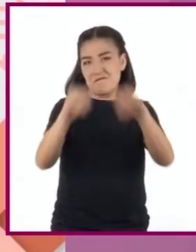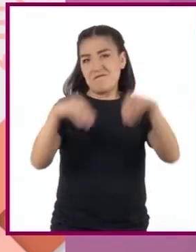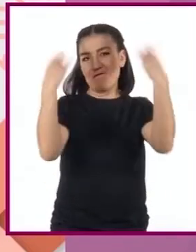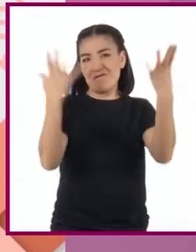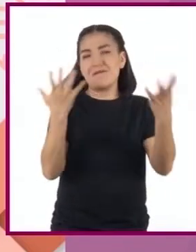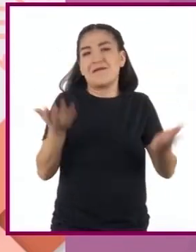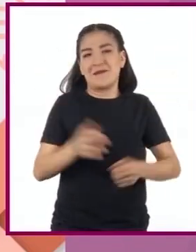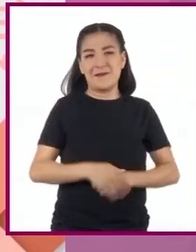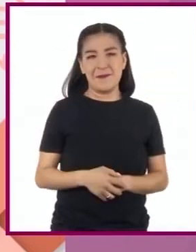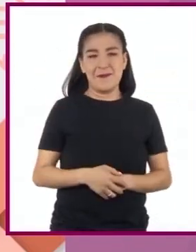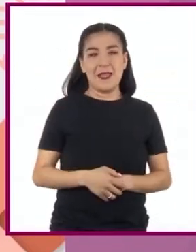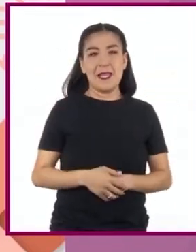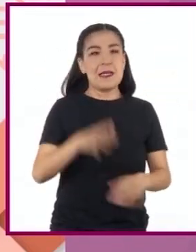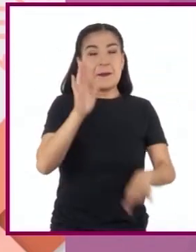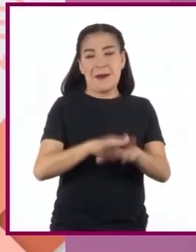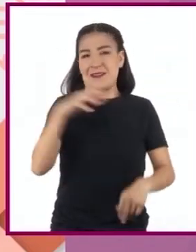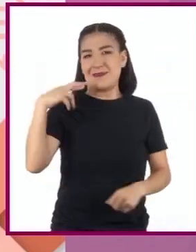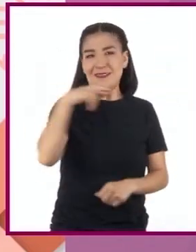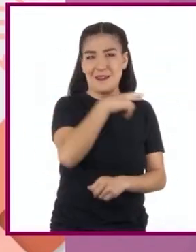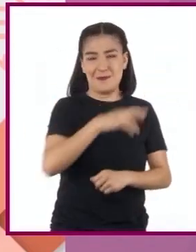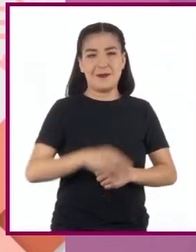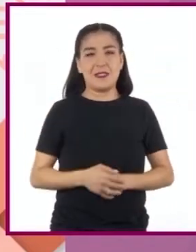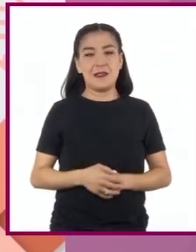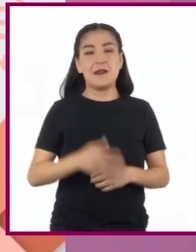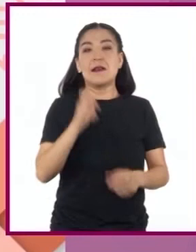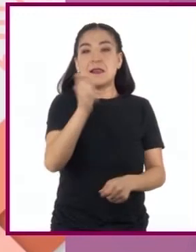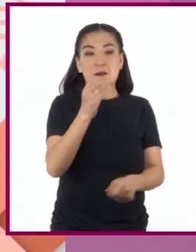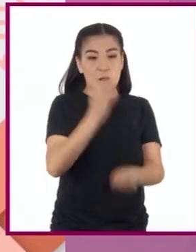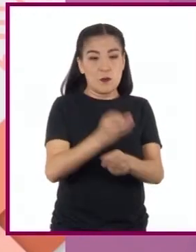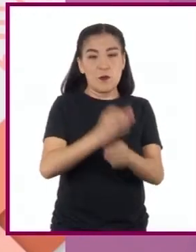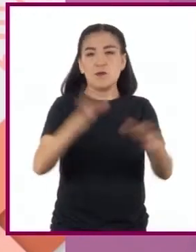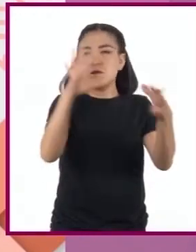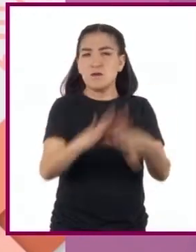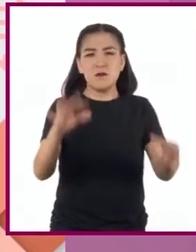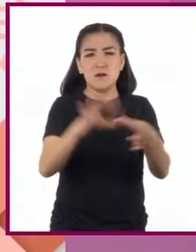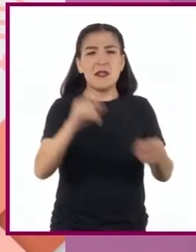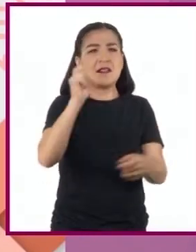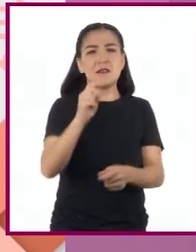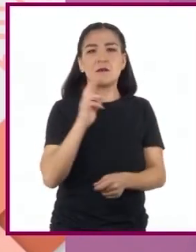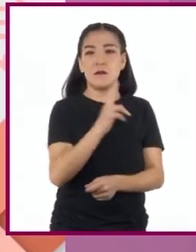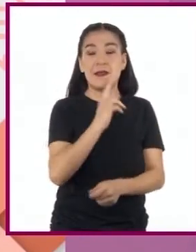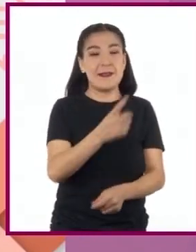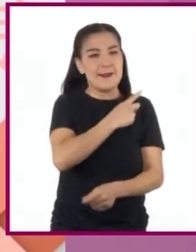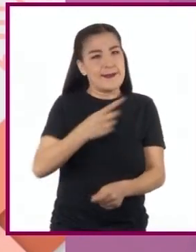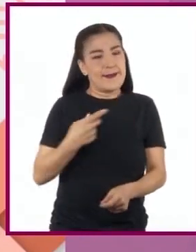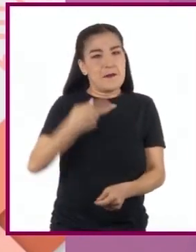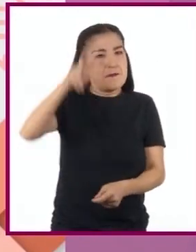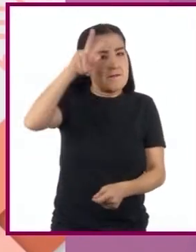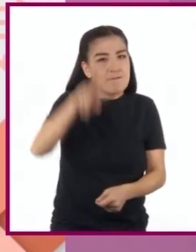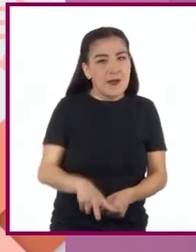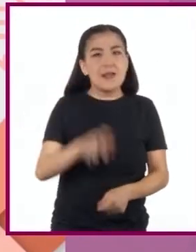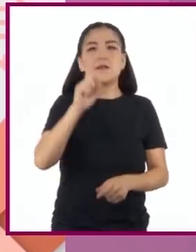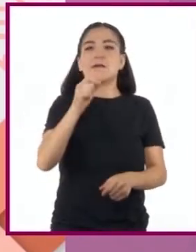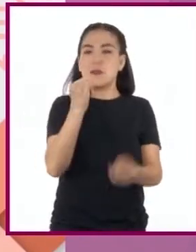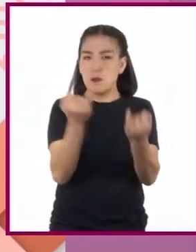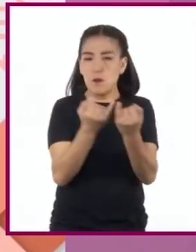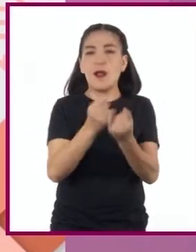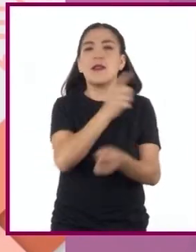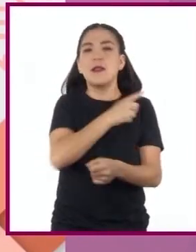noticioso. Veracidad. Los hechos que se relatan deben ser verdaderos y por lo tanto